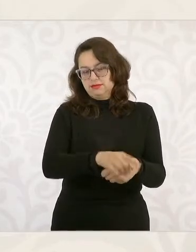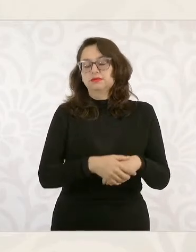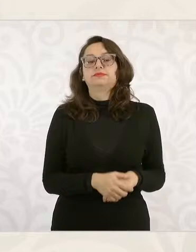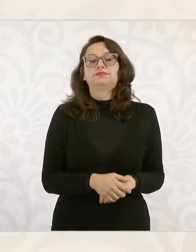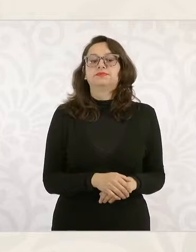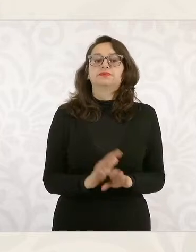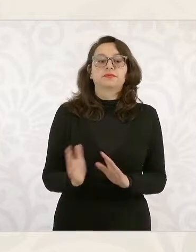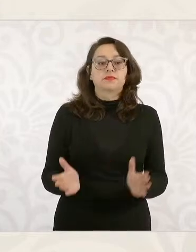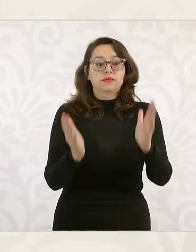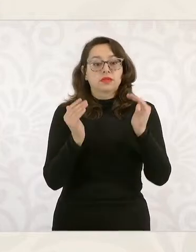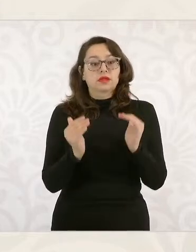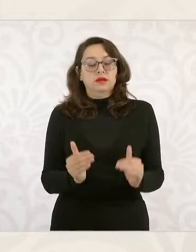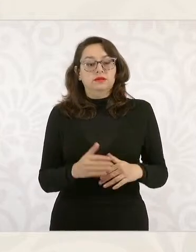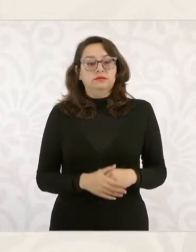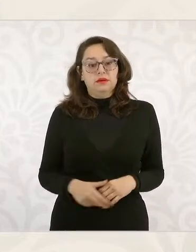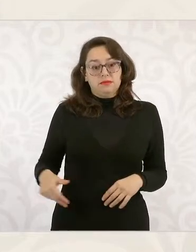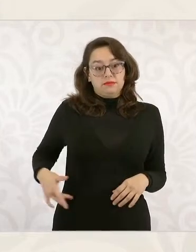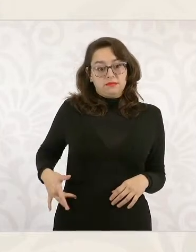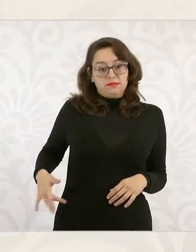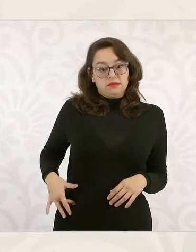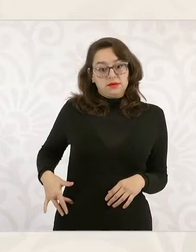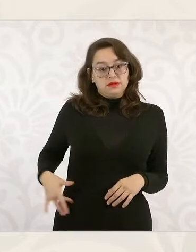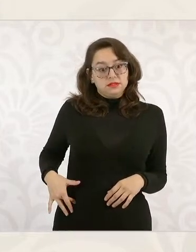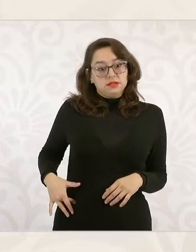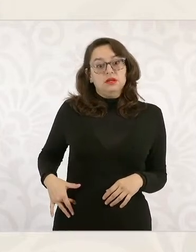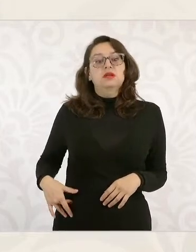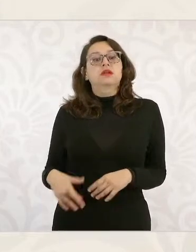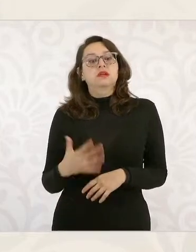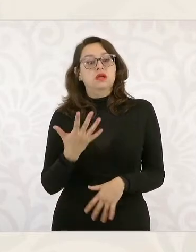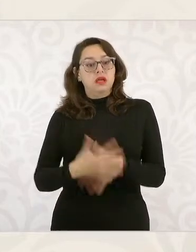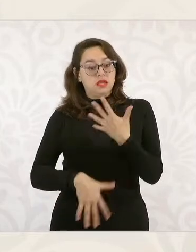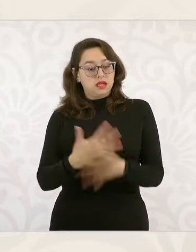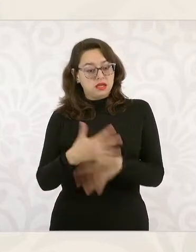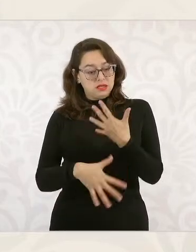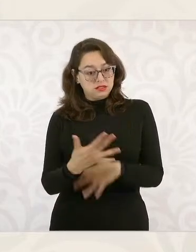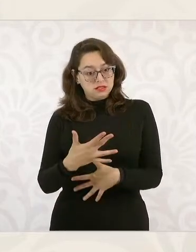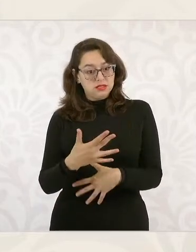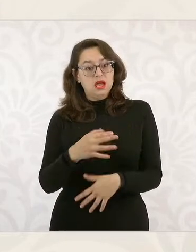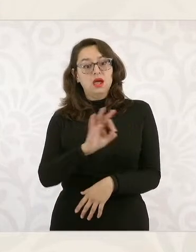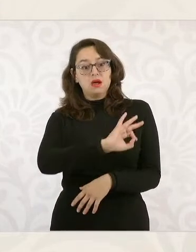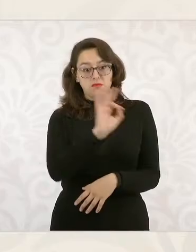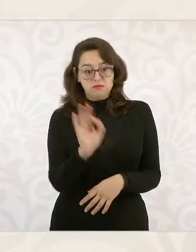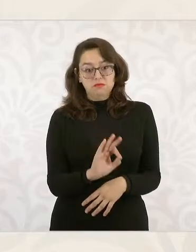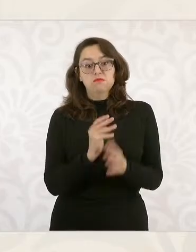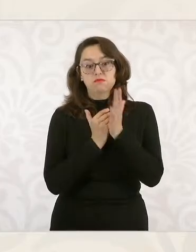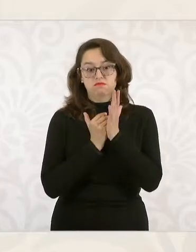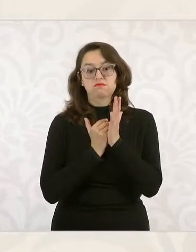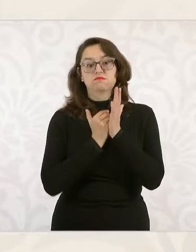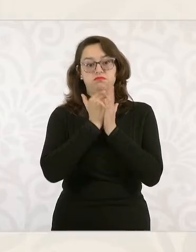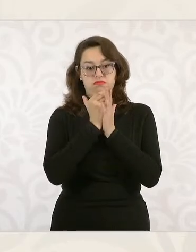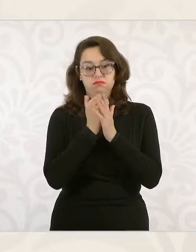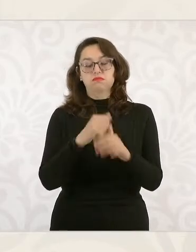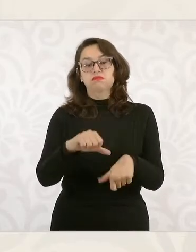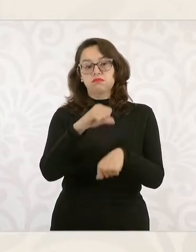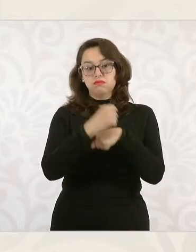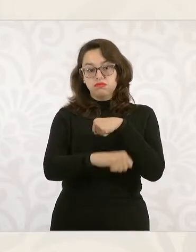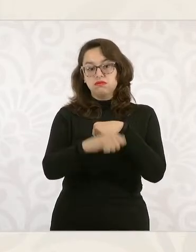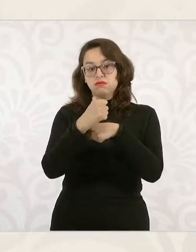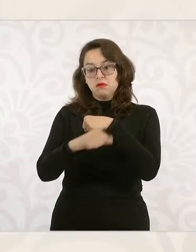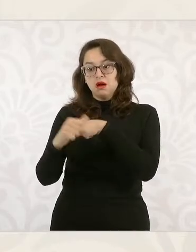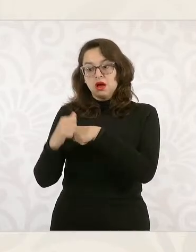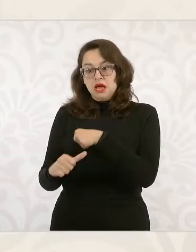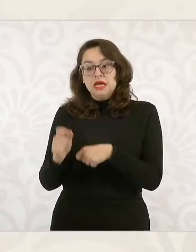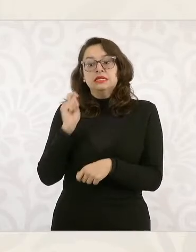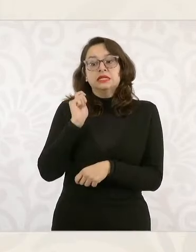En cirugía de vesícula incrementamos en 15% el número de cirugías, y esto trajo consigo